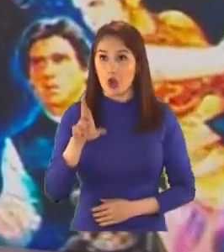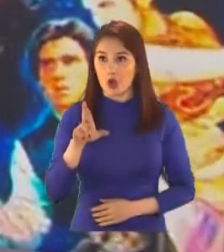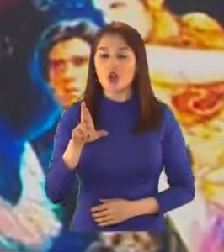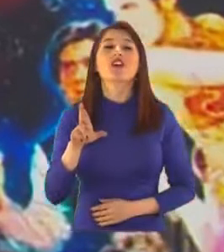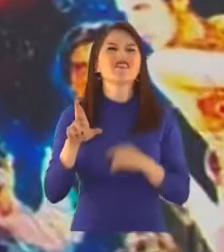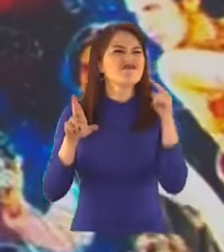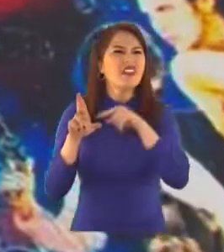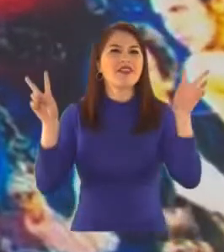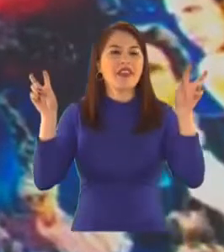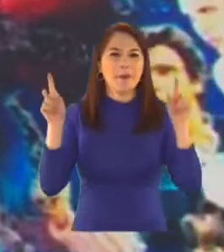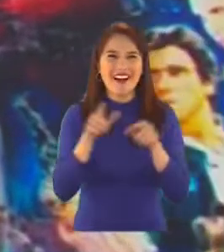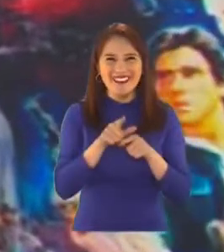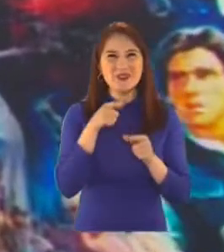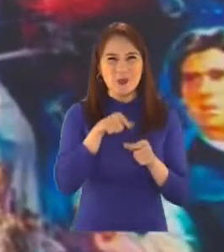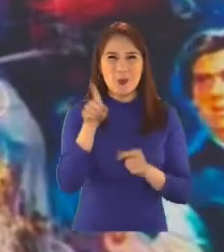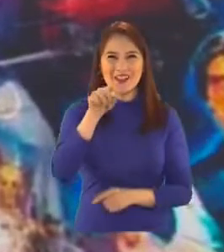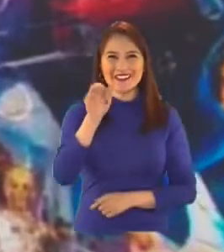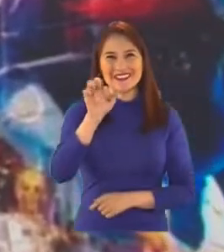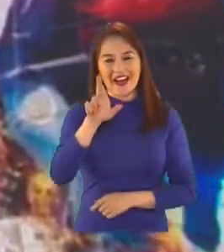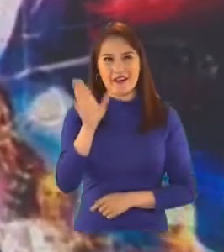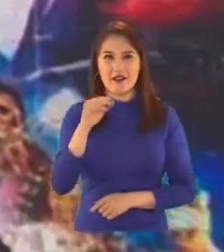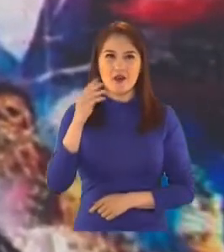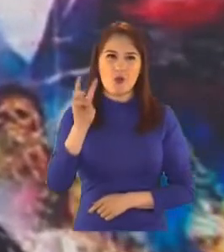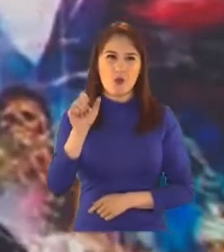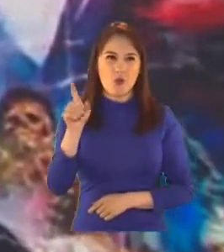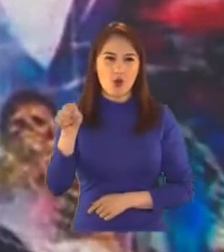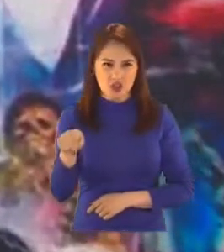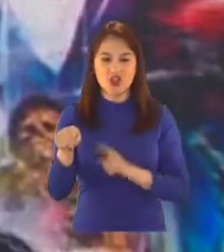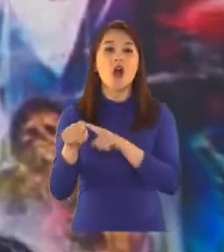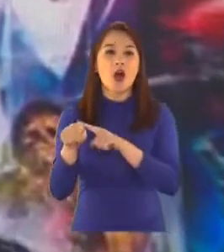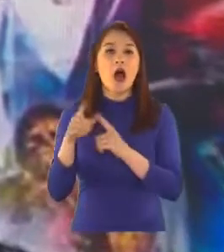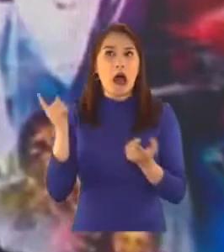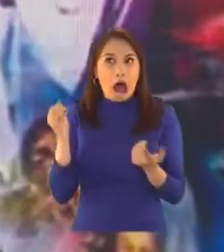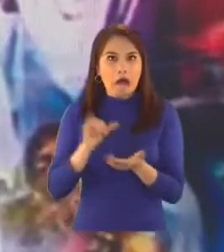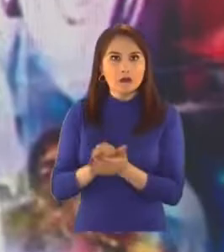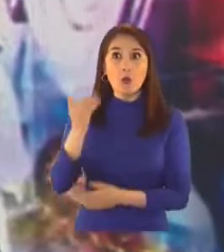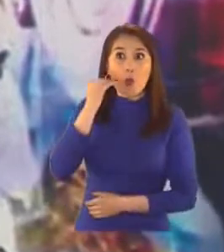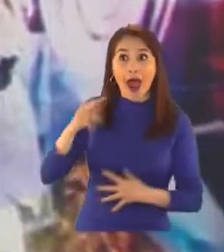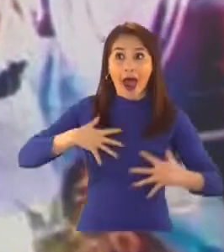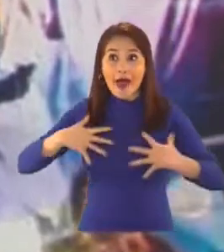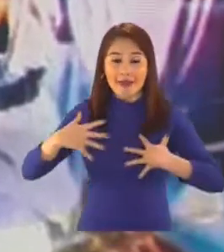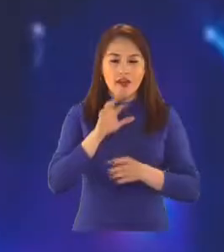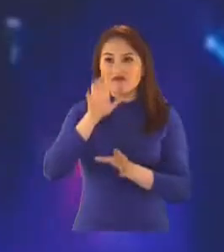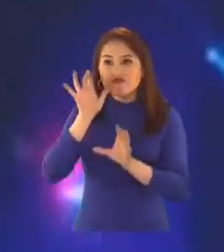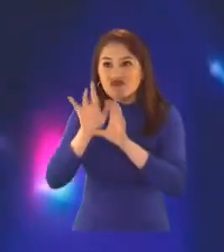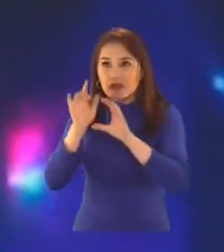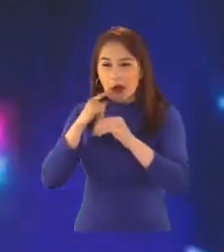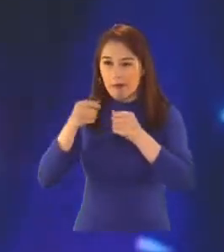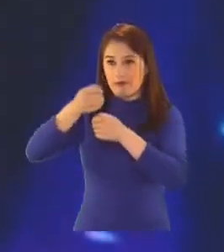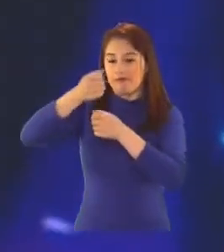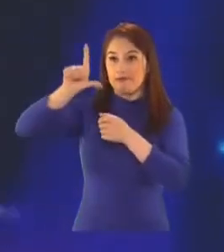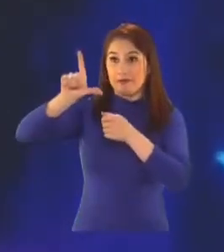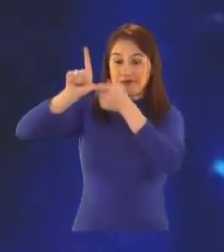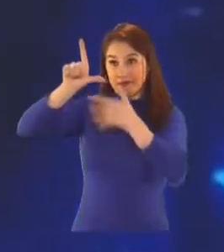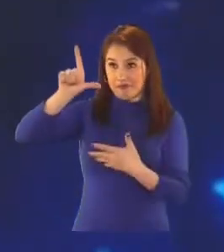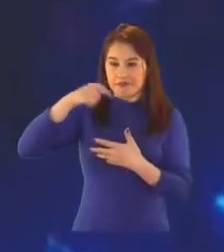Hablamos precisamente con la irlandesa Genevieve O'Reilly, una de las actrices que conforman este tremendo elenco.